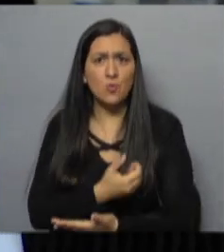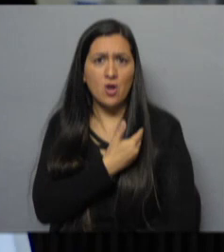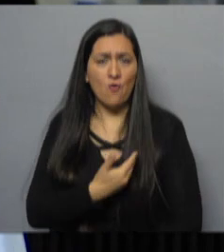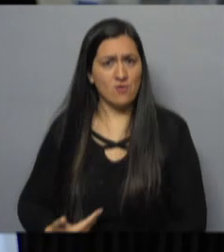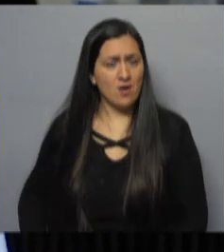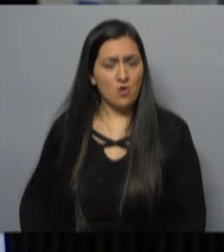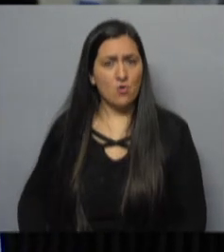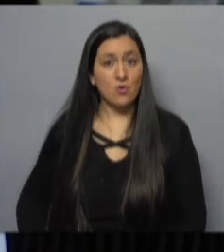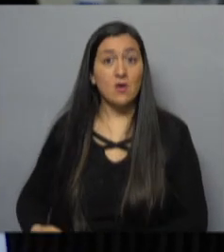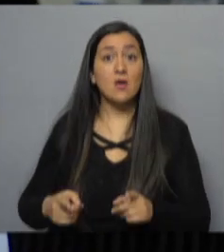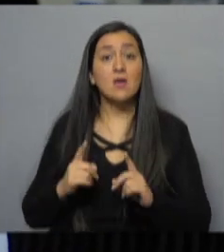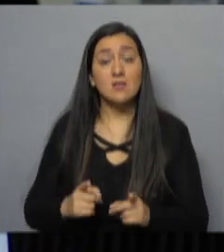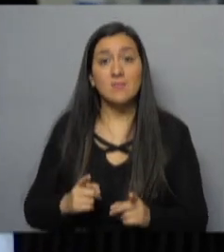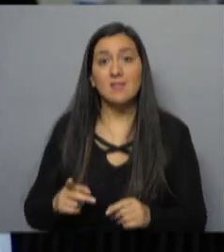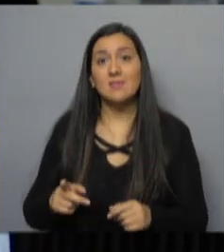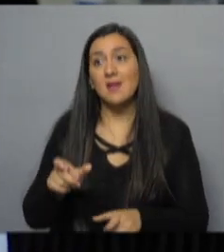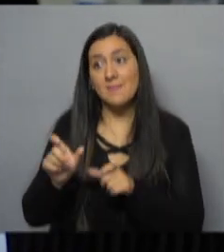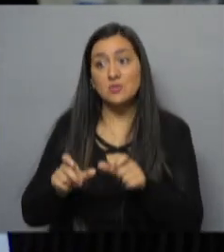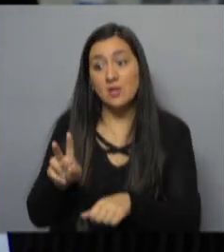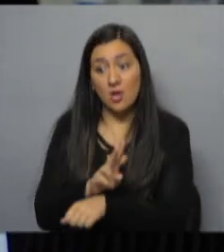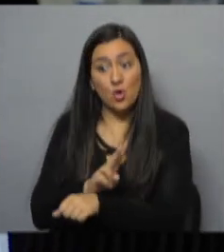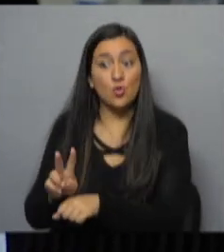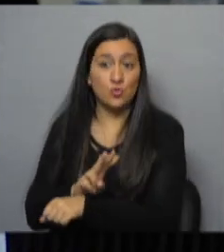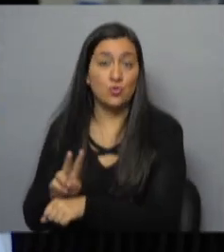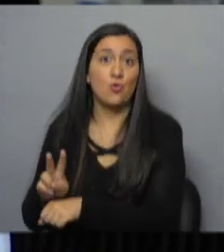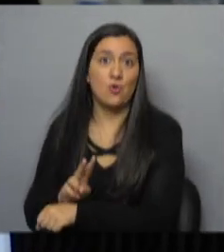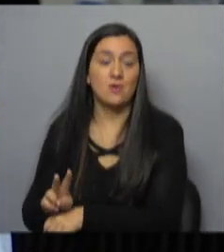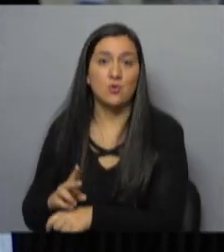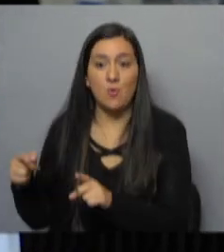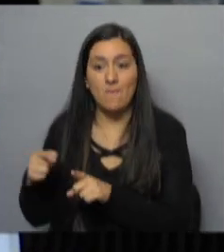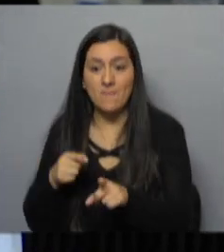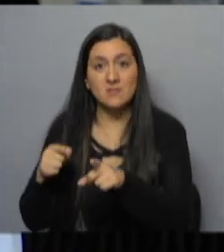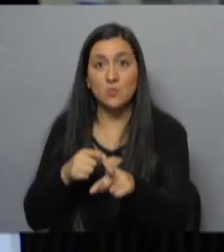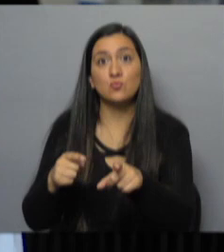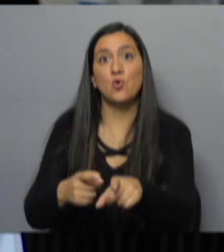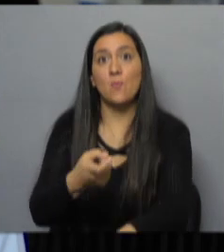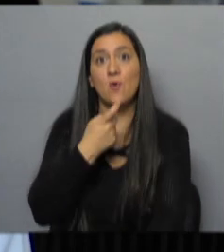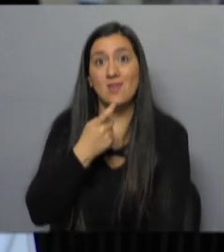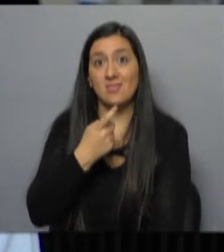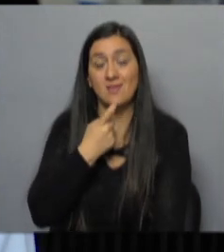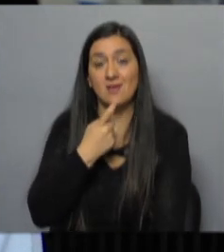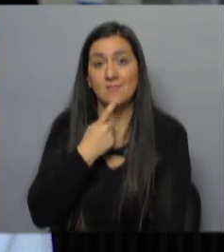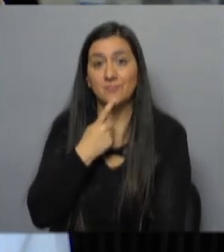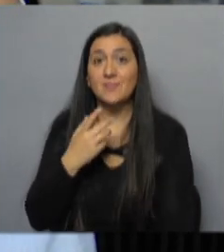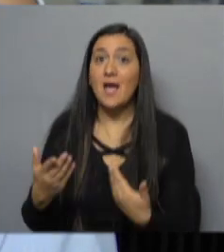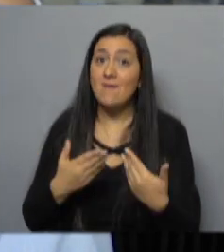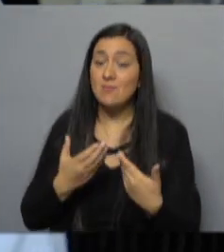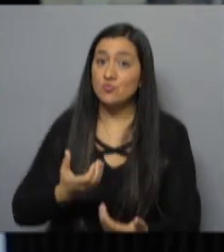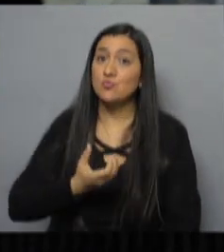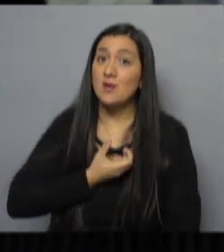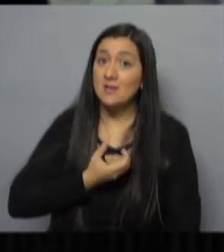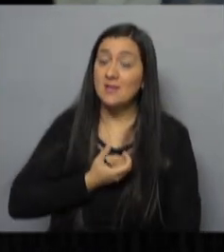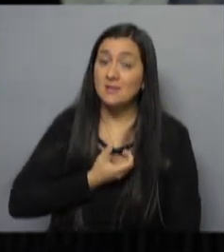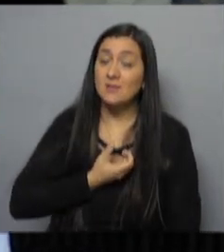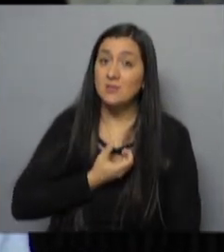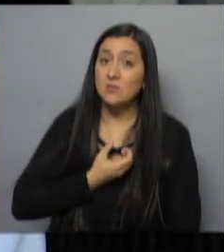gobierno y de los entes de control que se están utilizando como mecanismos de persecución política en el país. Además, estamos hablando del alcalde de Medellín, una de las ciudades más importantes